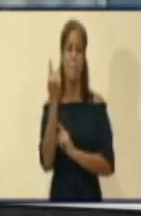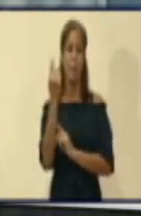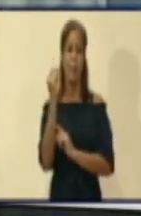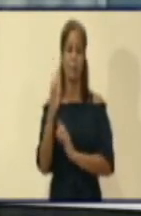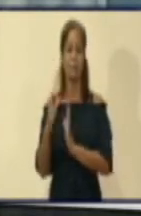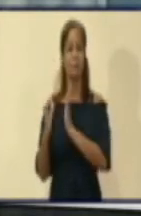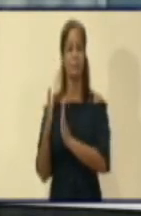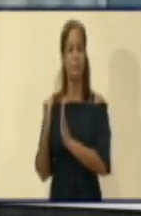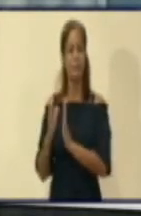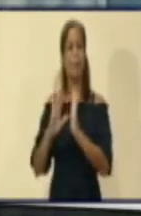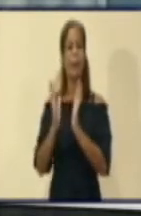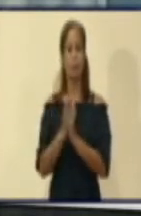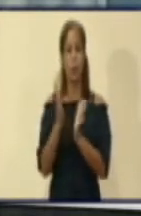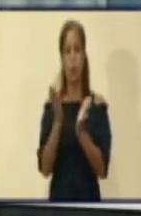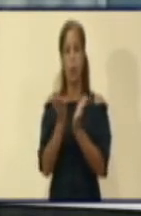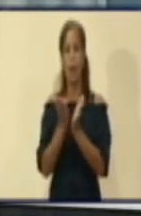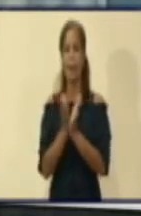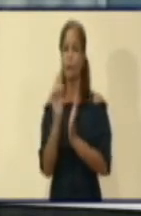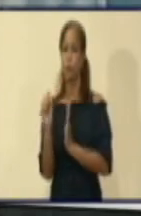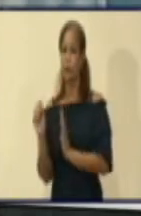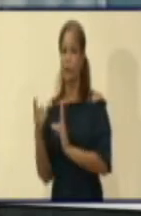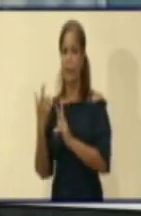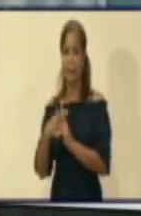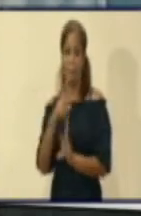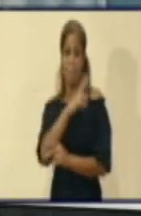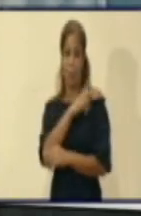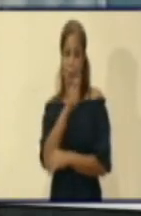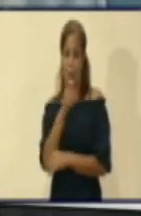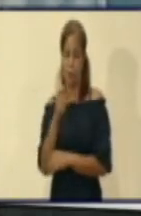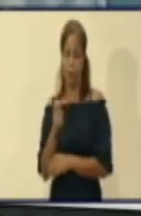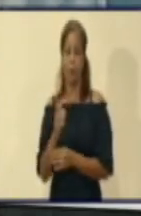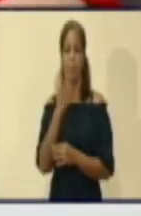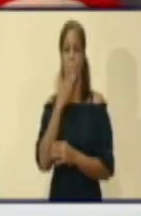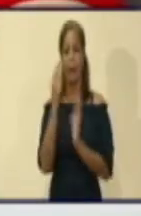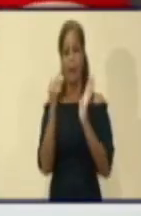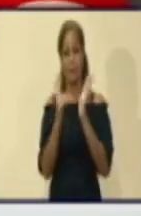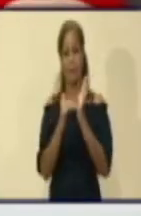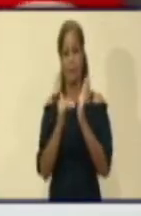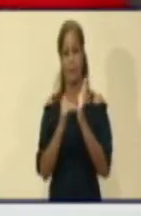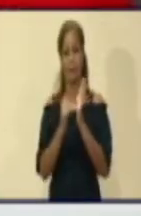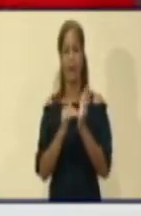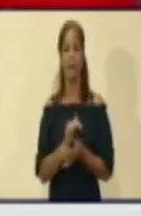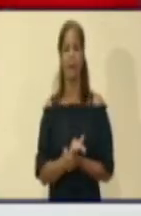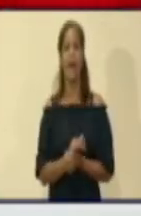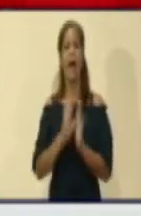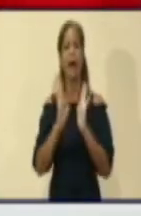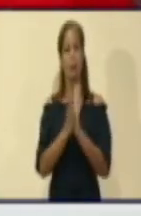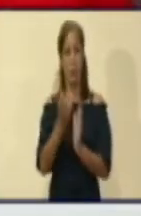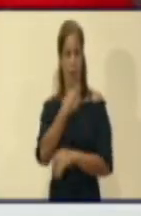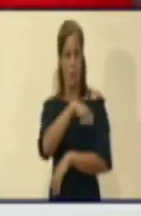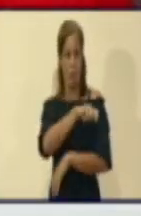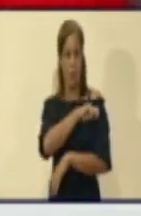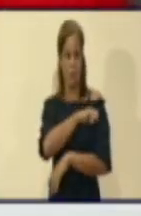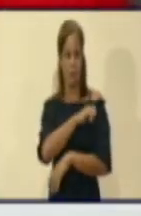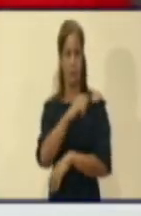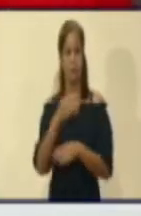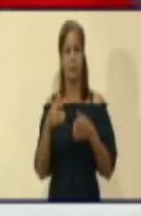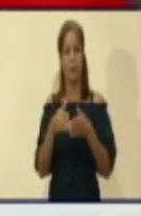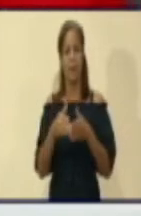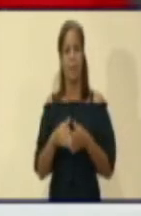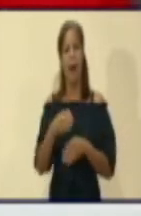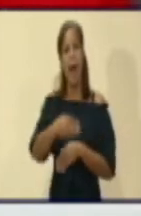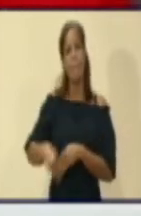estudiantes y profesores de la provincia a través de nuestro canal. Buenas tardes. Buenas tardes a usted y a toda la población granmense. Bueno, aprovechamos la